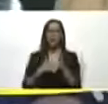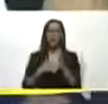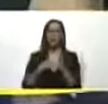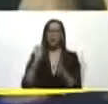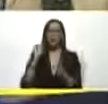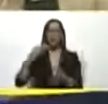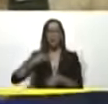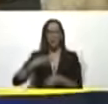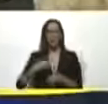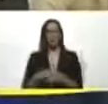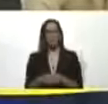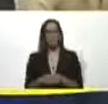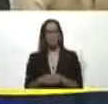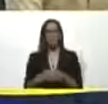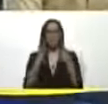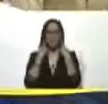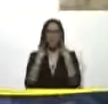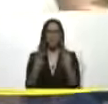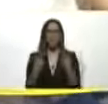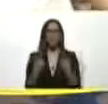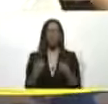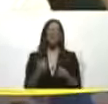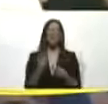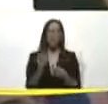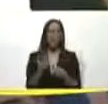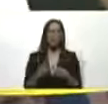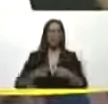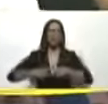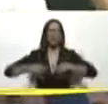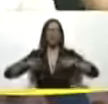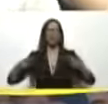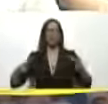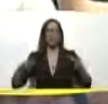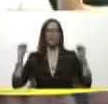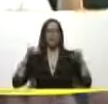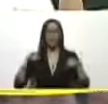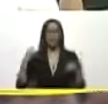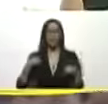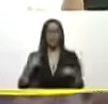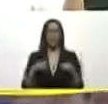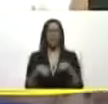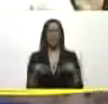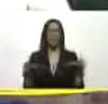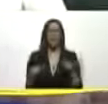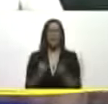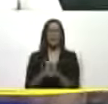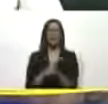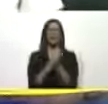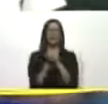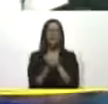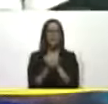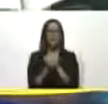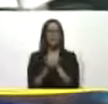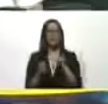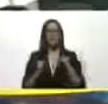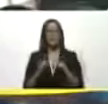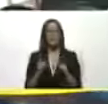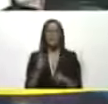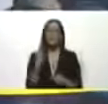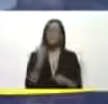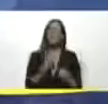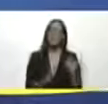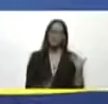Barack Obama y mire cuánto hemos crecido que hoy tenemos Estos espacios de transformación pero un